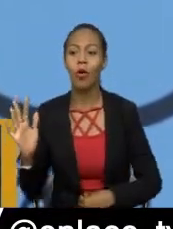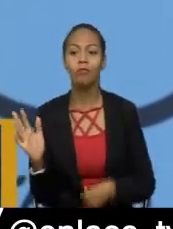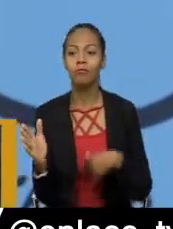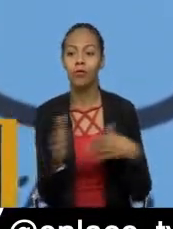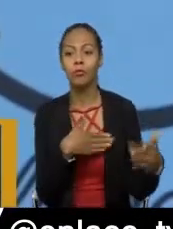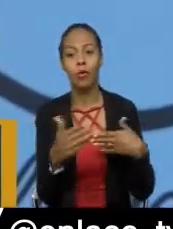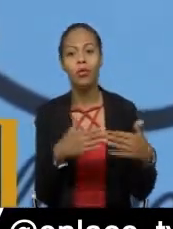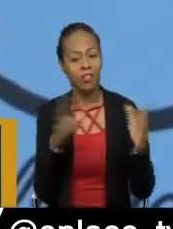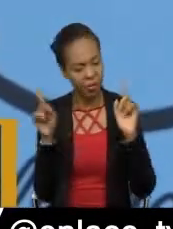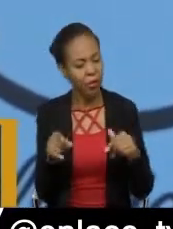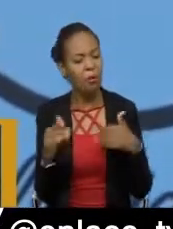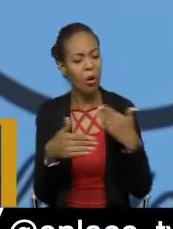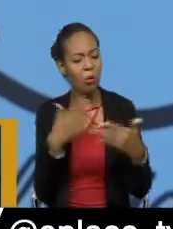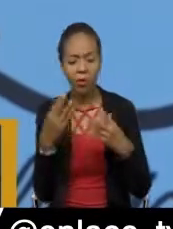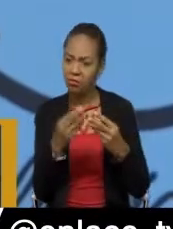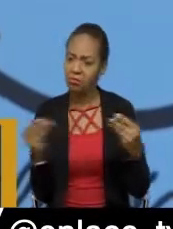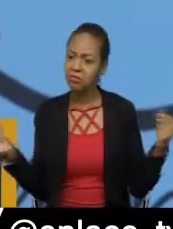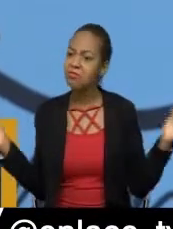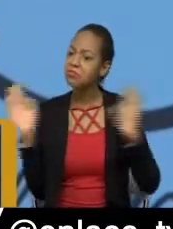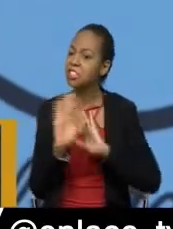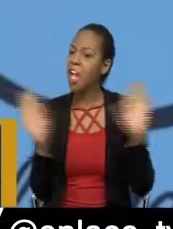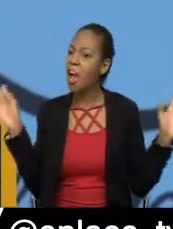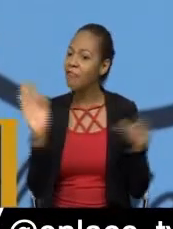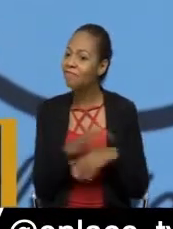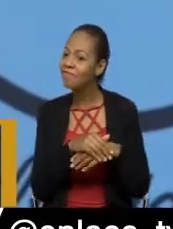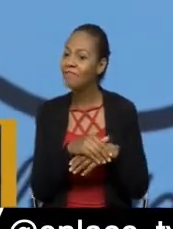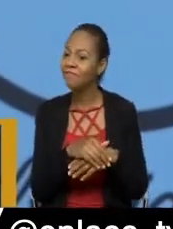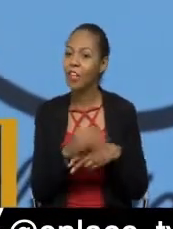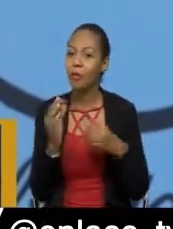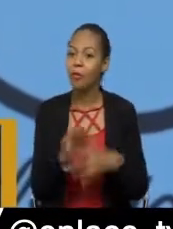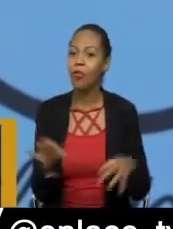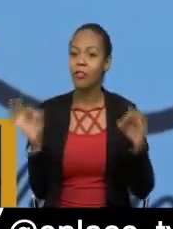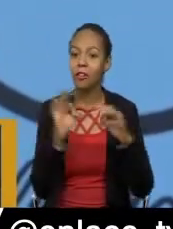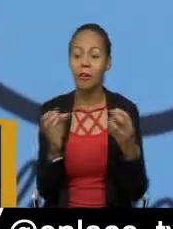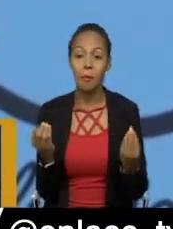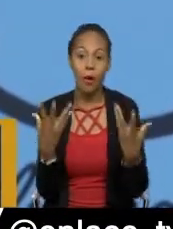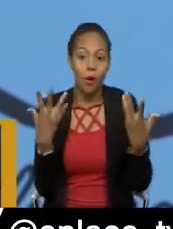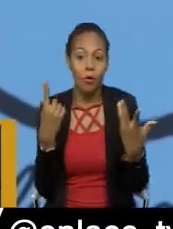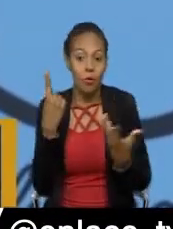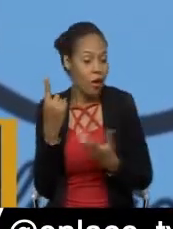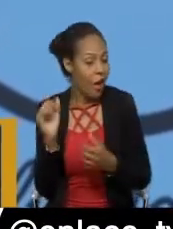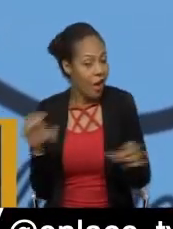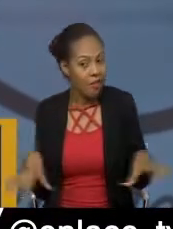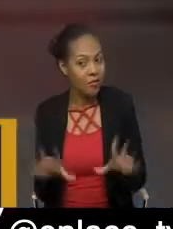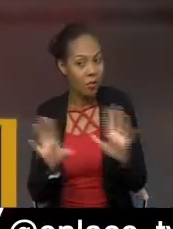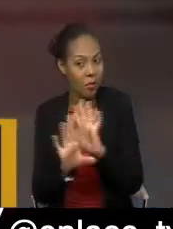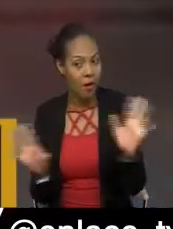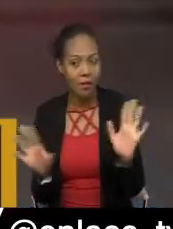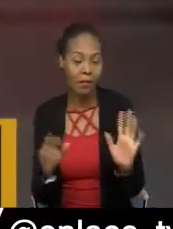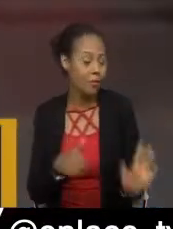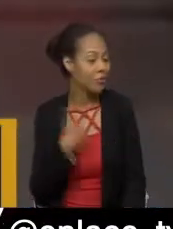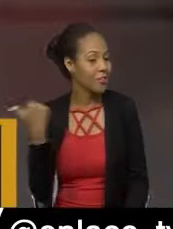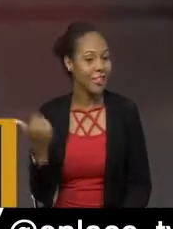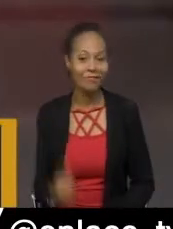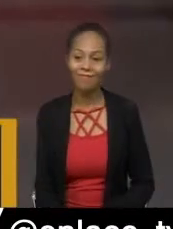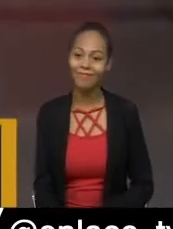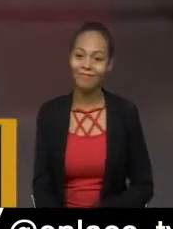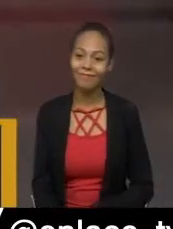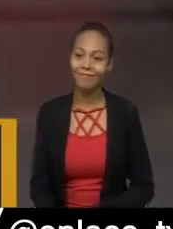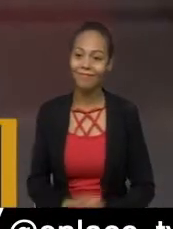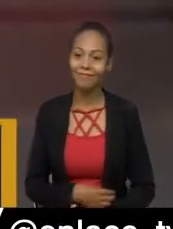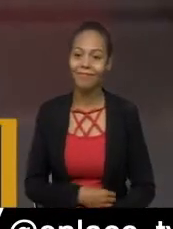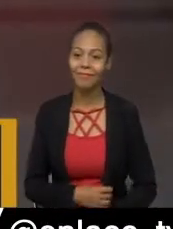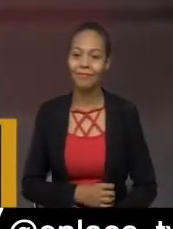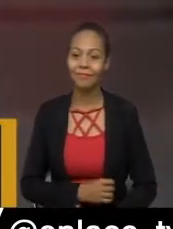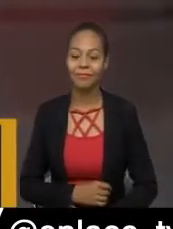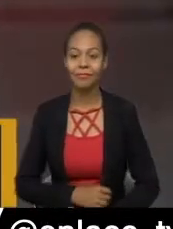también pasará. Y sobre todo vivir, esto es una sola aquí en la tierra y hay que aprovecharla al máximo. Mi propósito de vida es poderle servir